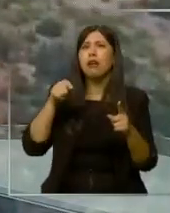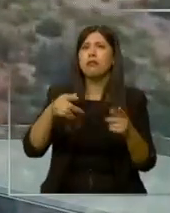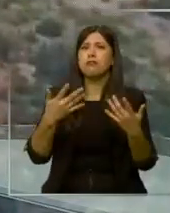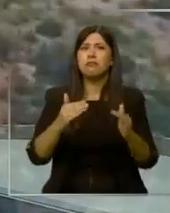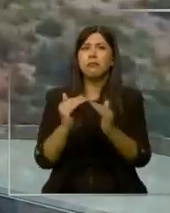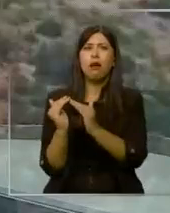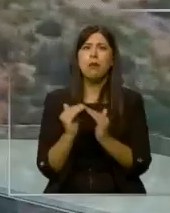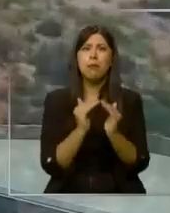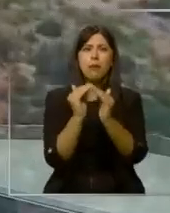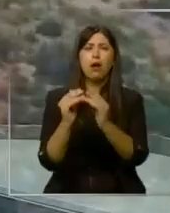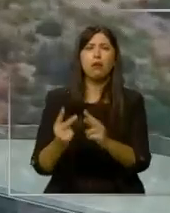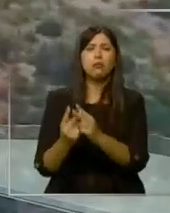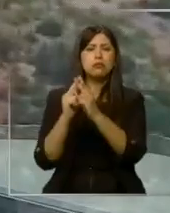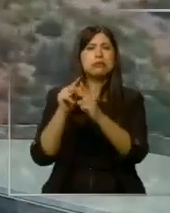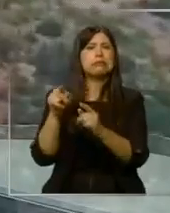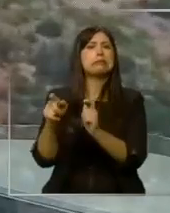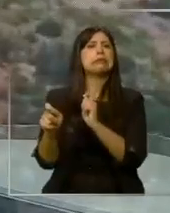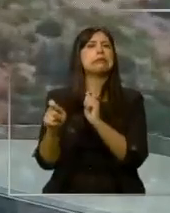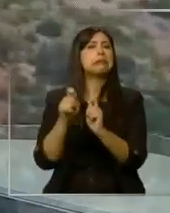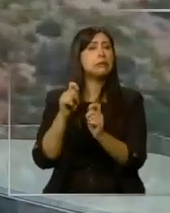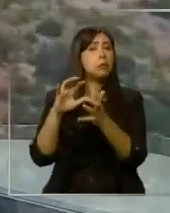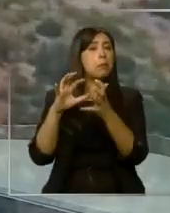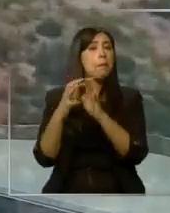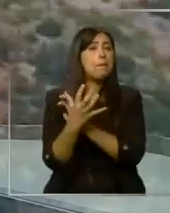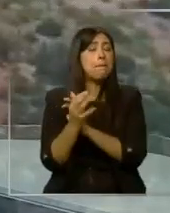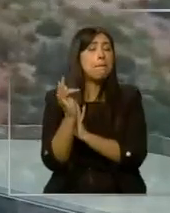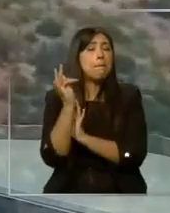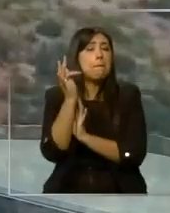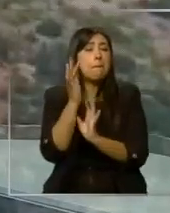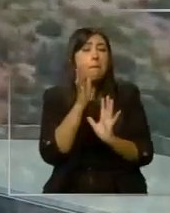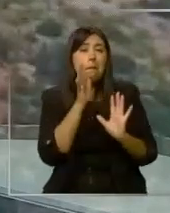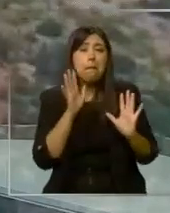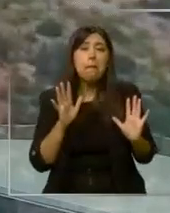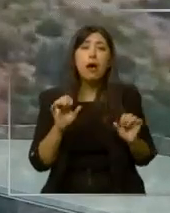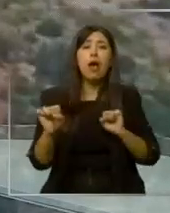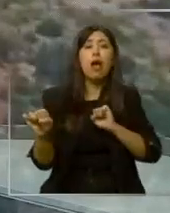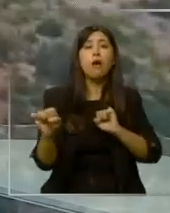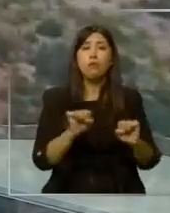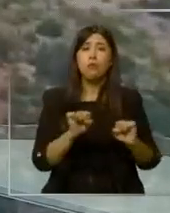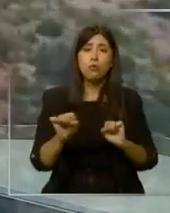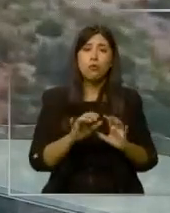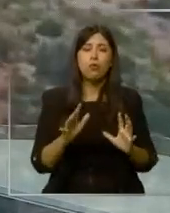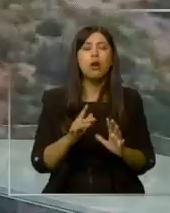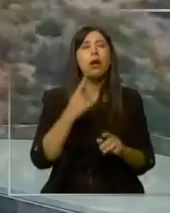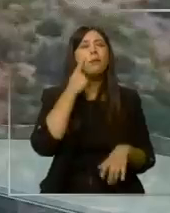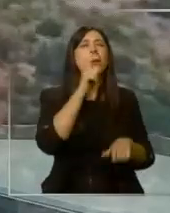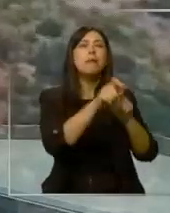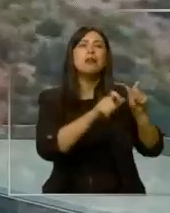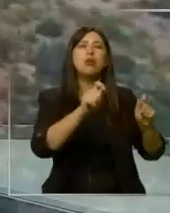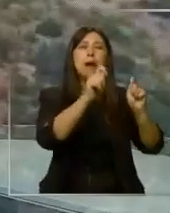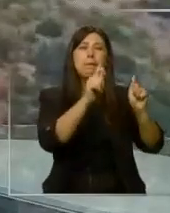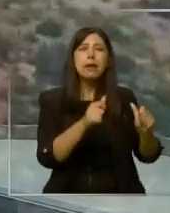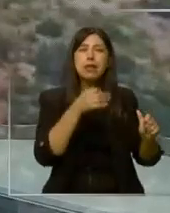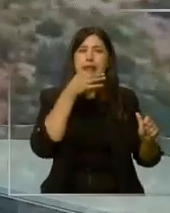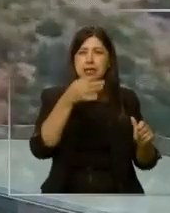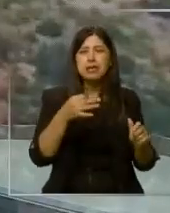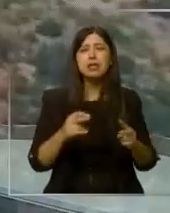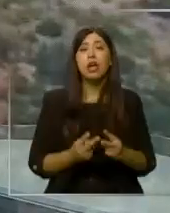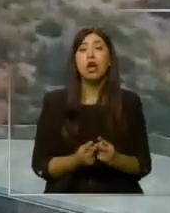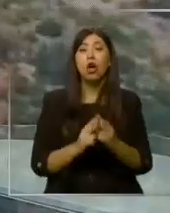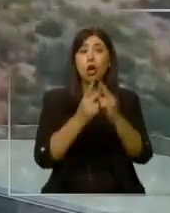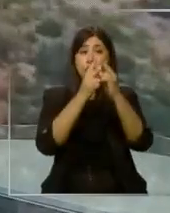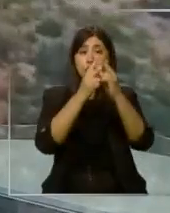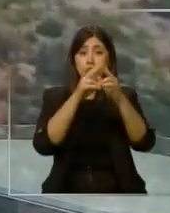que es un peligro por posibles desastres que pueden ocurrir en caso de un sismo de gran magnitud sin embargo los expertos señalan que las construcciones en la